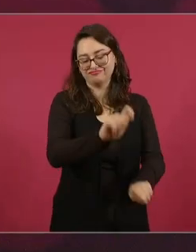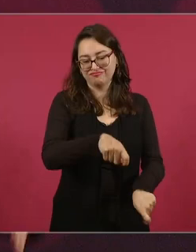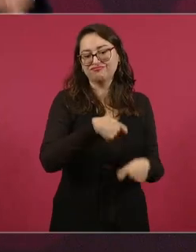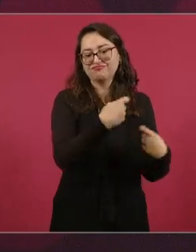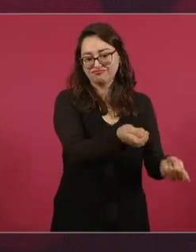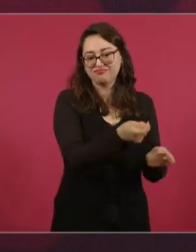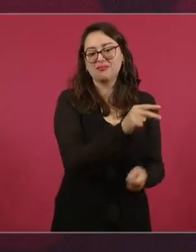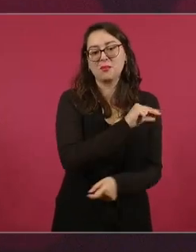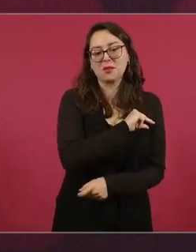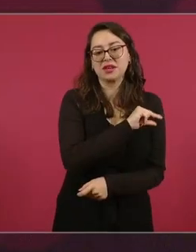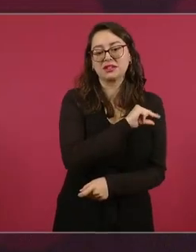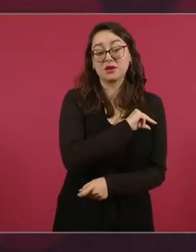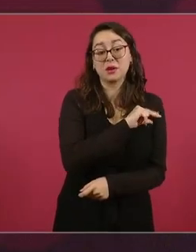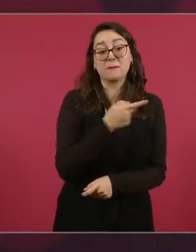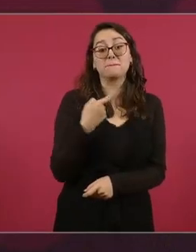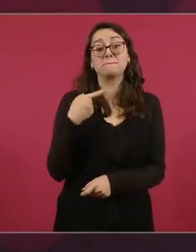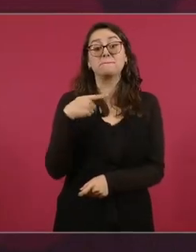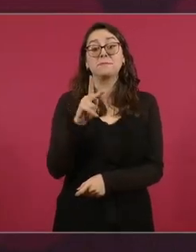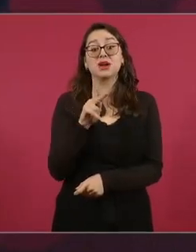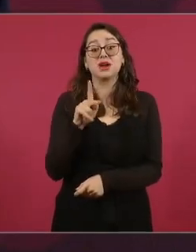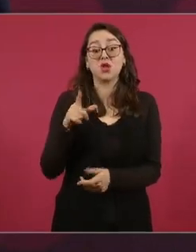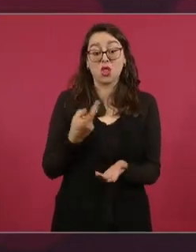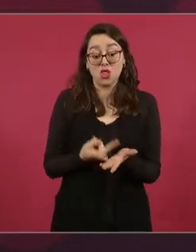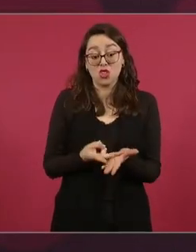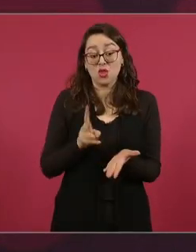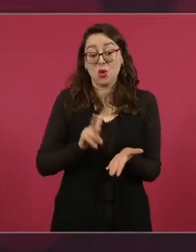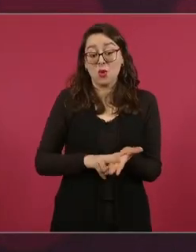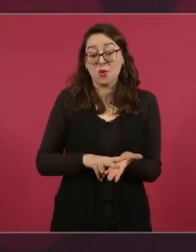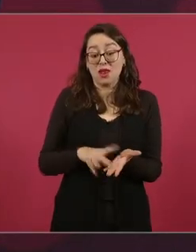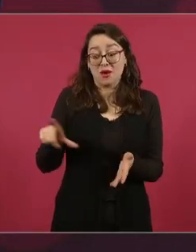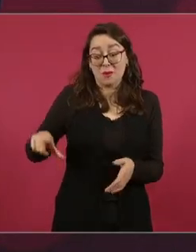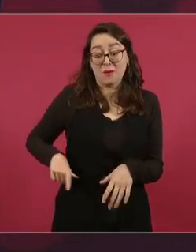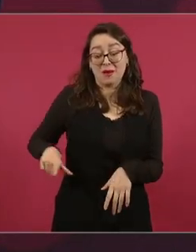Entonces dije no, aquí nos vamos,